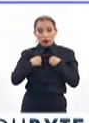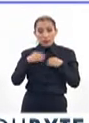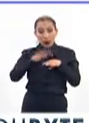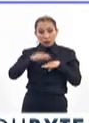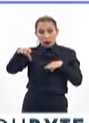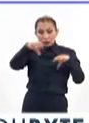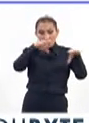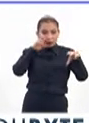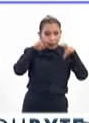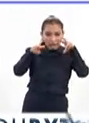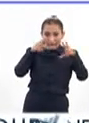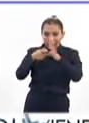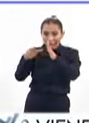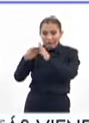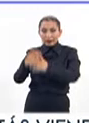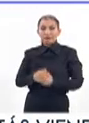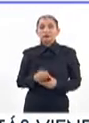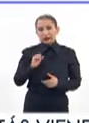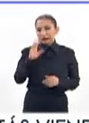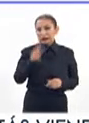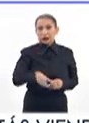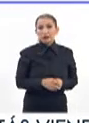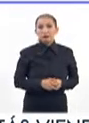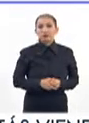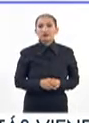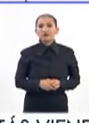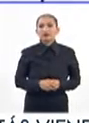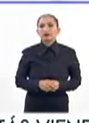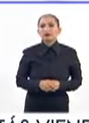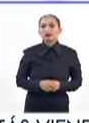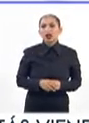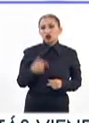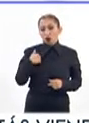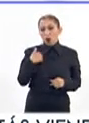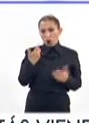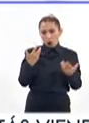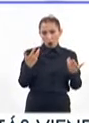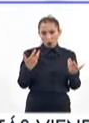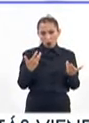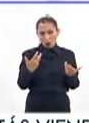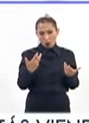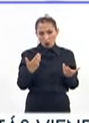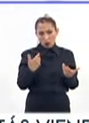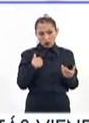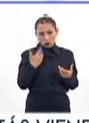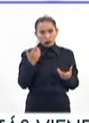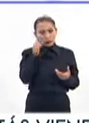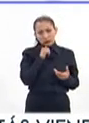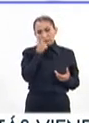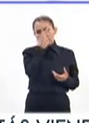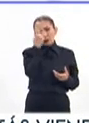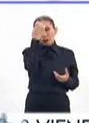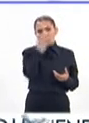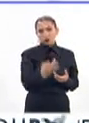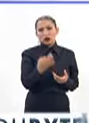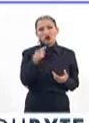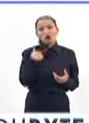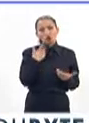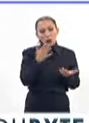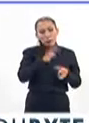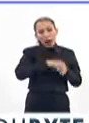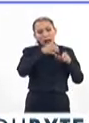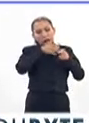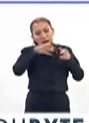en tu vida profesional. Sí, claro, muchísimo. Sí, pues ahora ya me dedico pues 100% a esto, ¿no? Ha